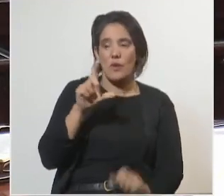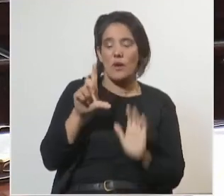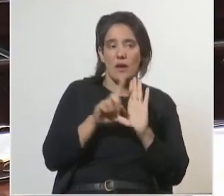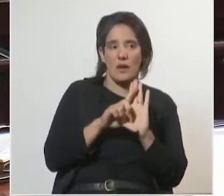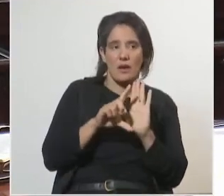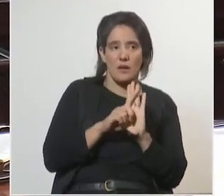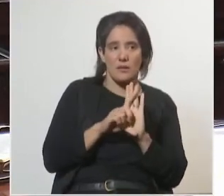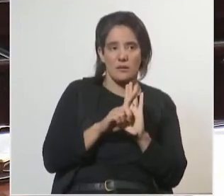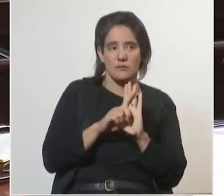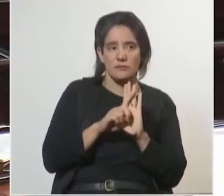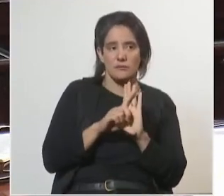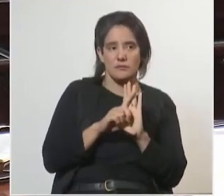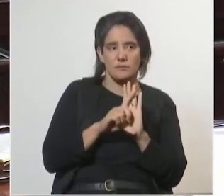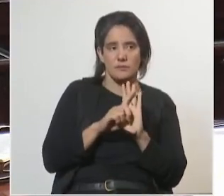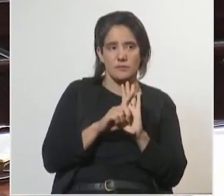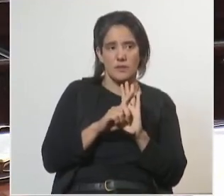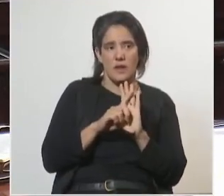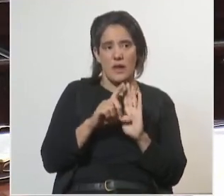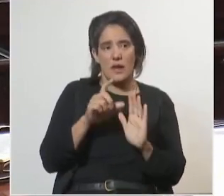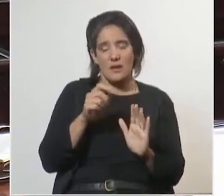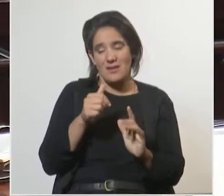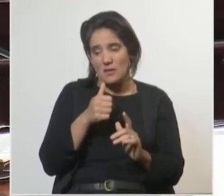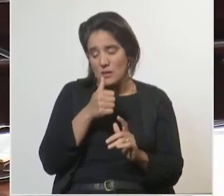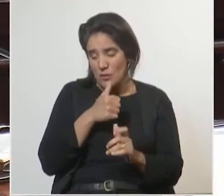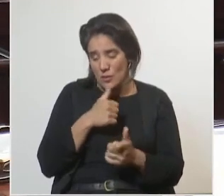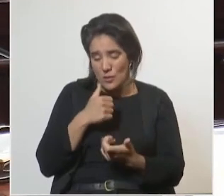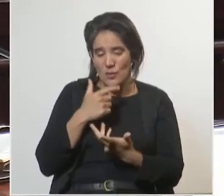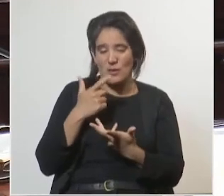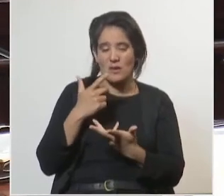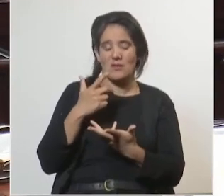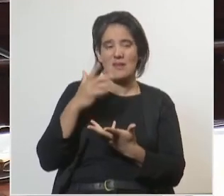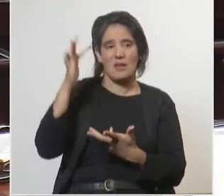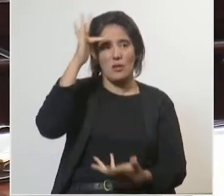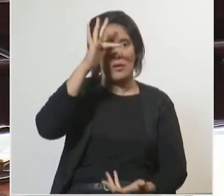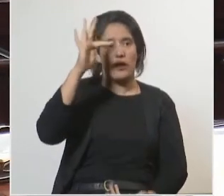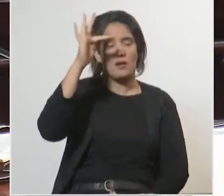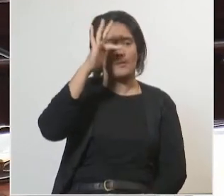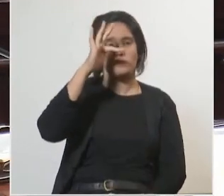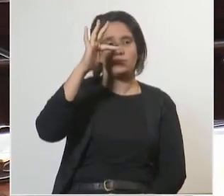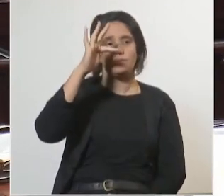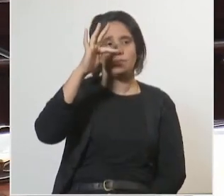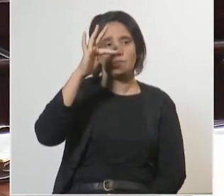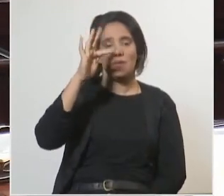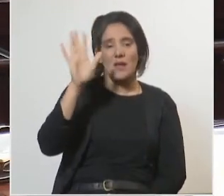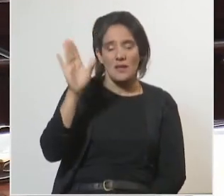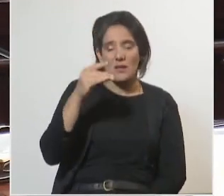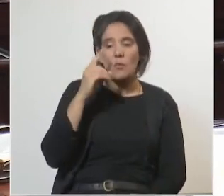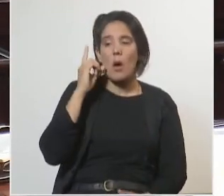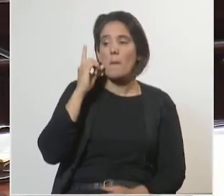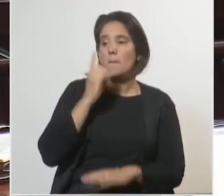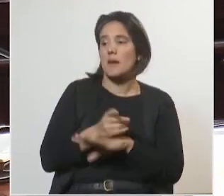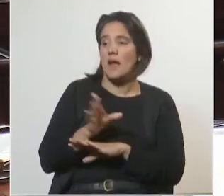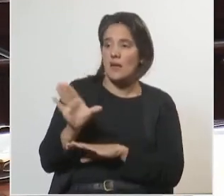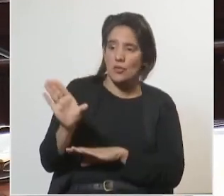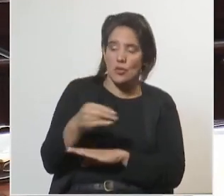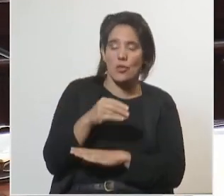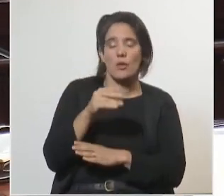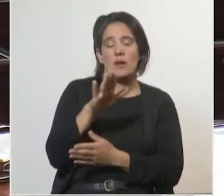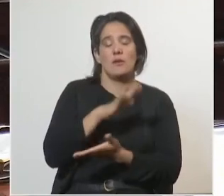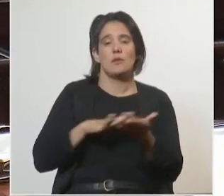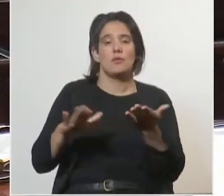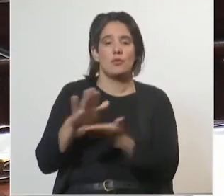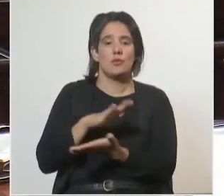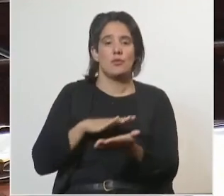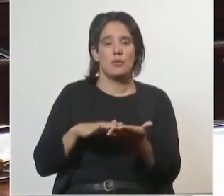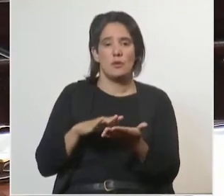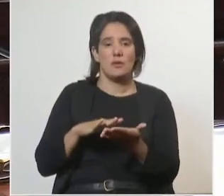legales y doctrinarias que deberíamos aplicar en todos los casos